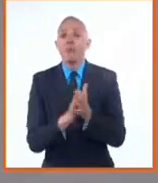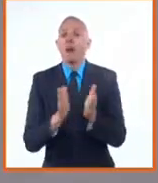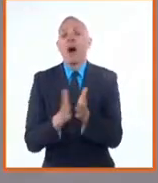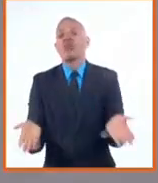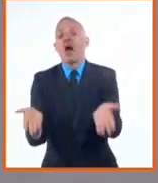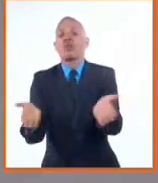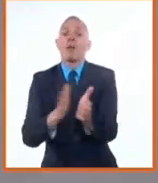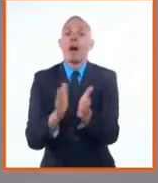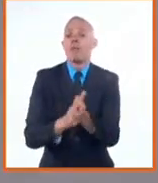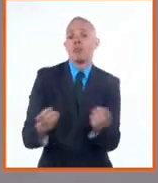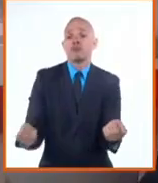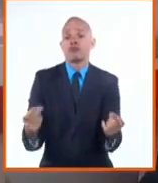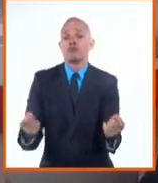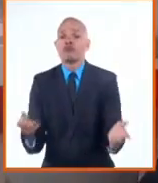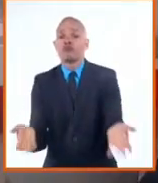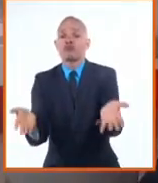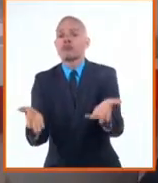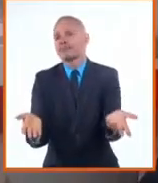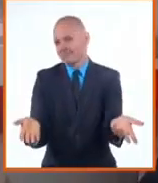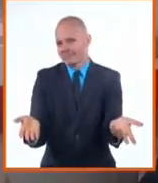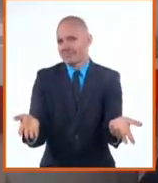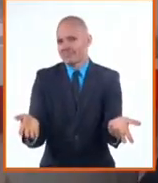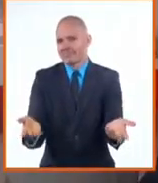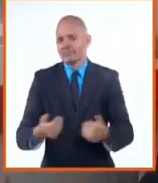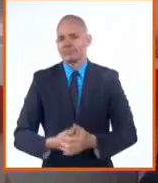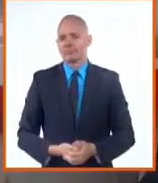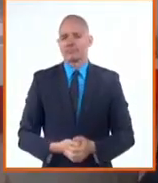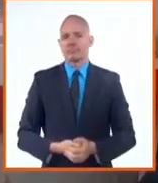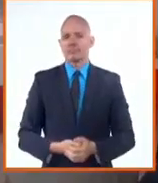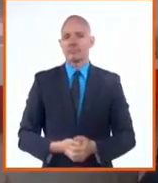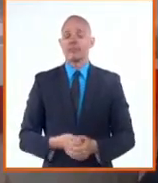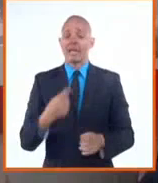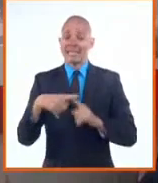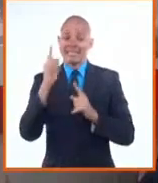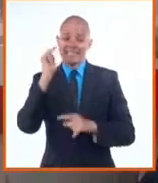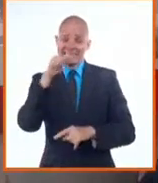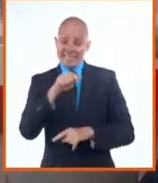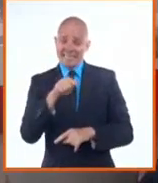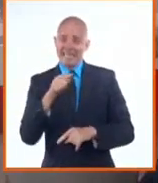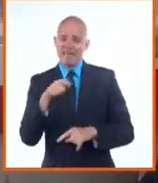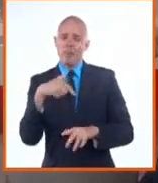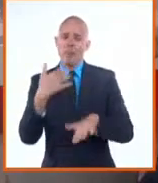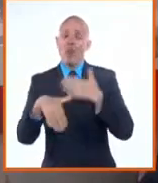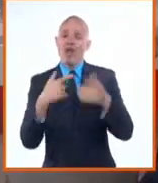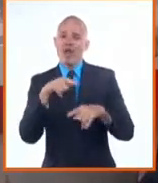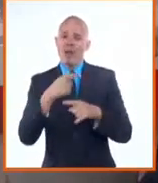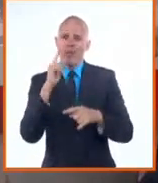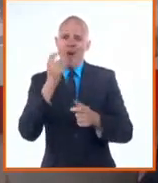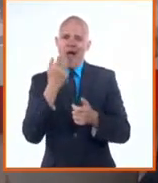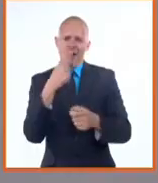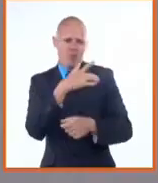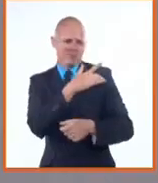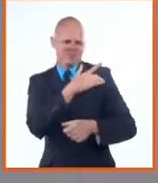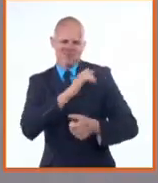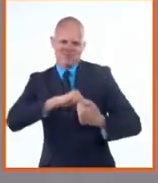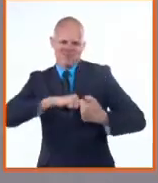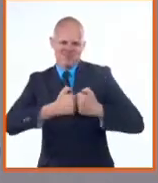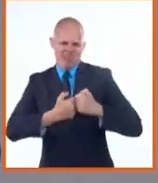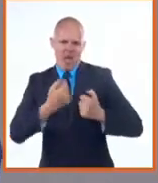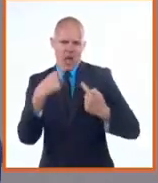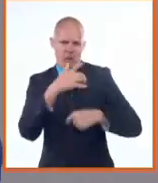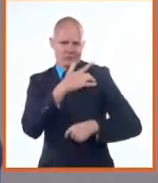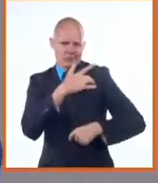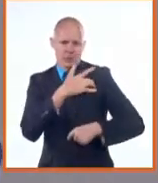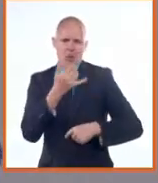intereses del equipo y que pudo haberse no haber regresado estaba lesionado sin embargo estuvo allí en el juego decisivo exacto y y